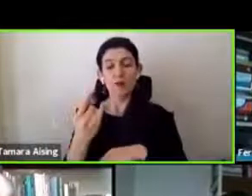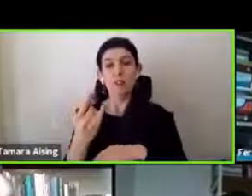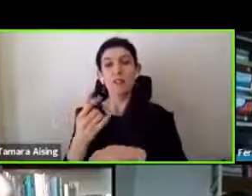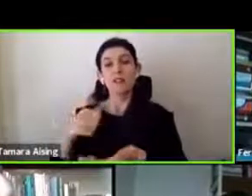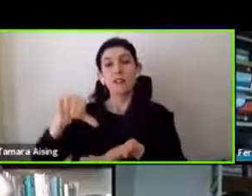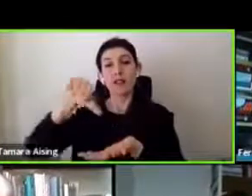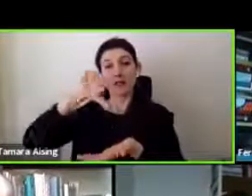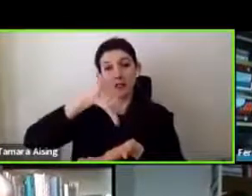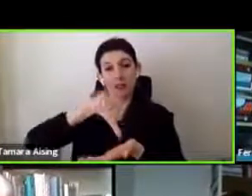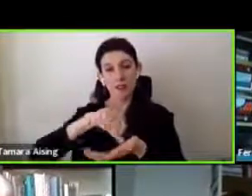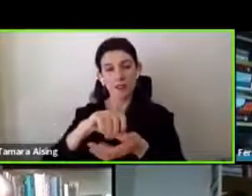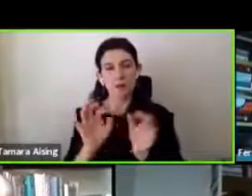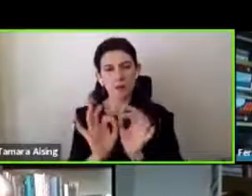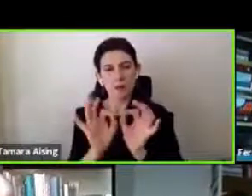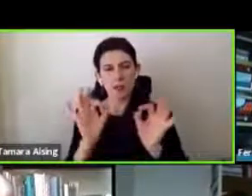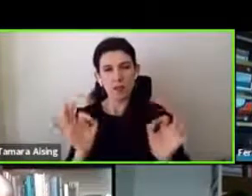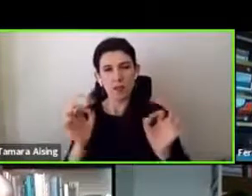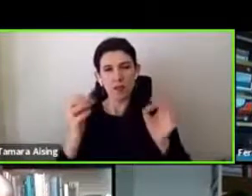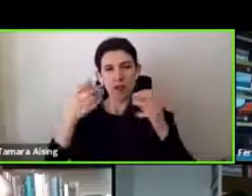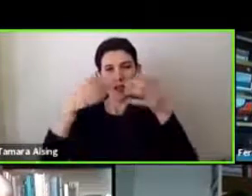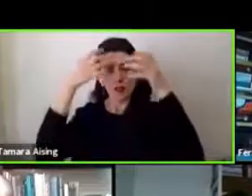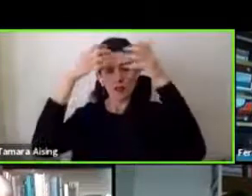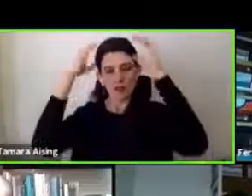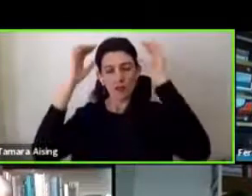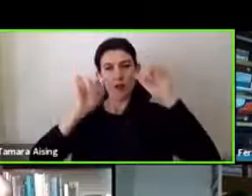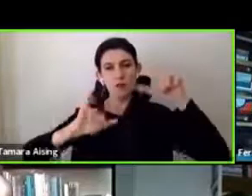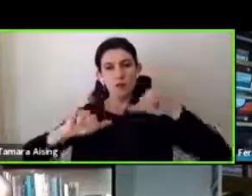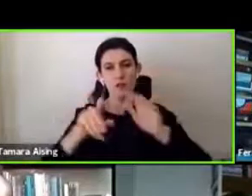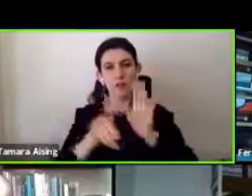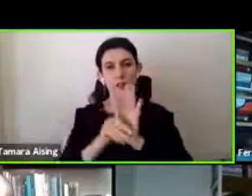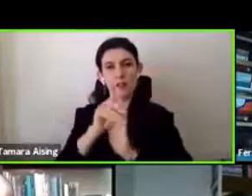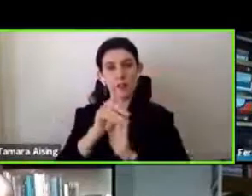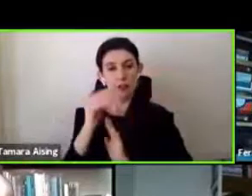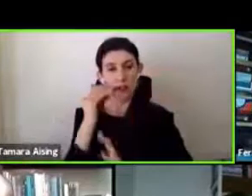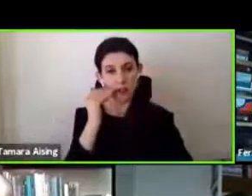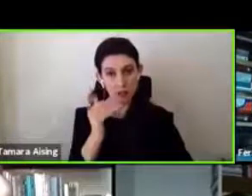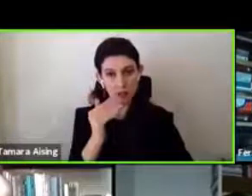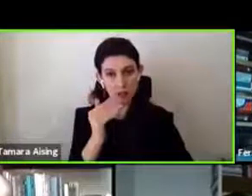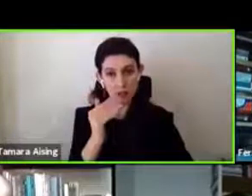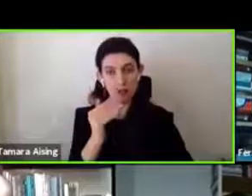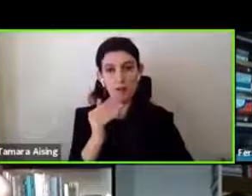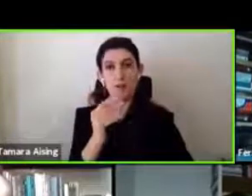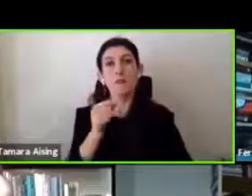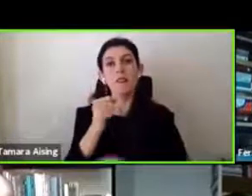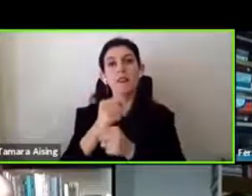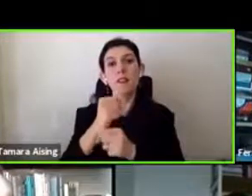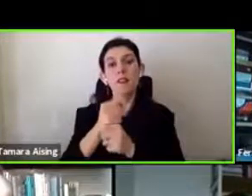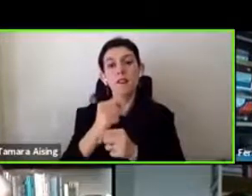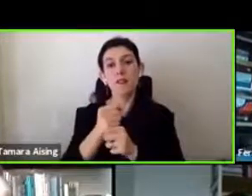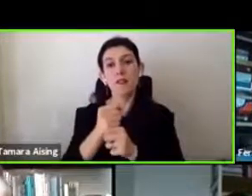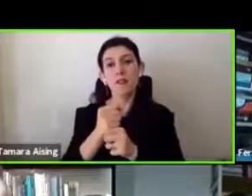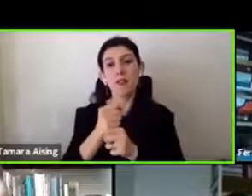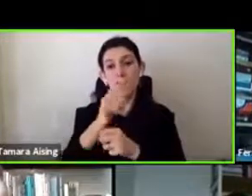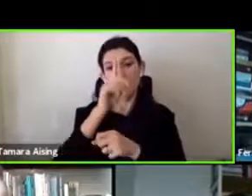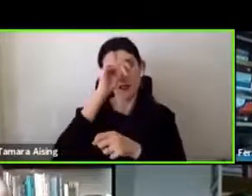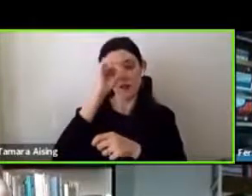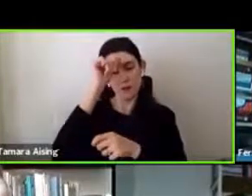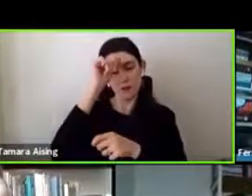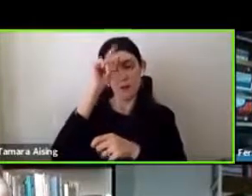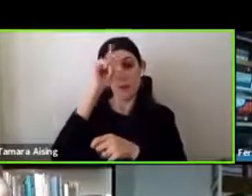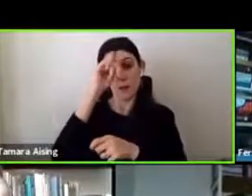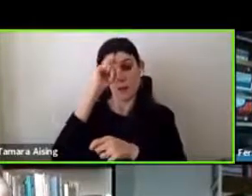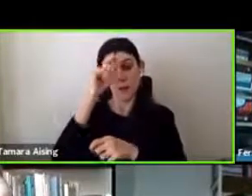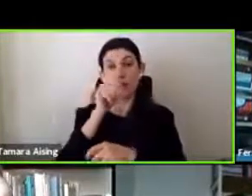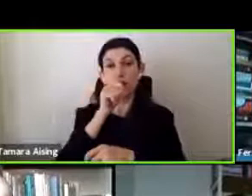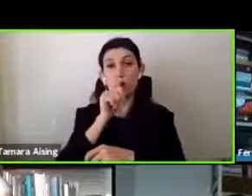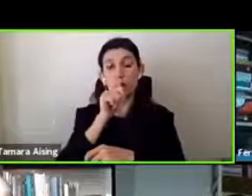infantil. Es miembro del Departamento de Pediatría de la Clínica Alemana de Santiago y es miembro del Laboratorio de Psicofisiología